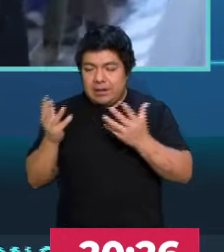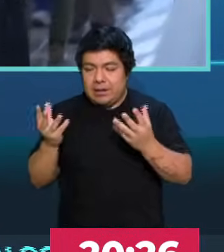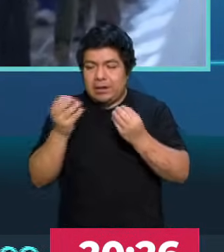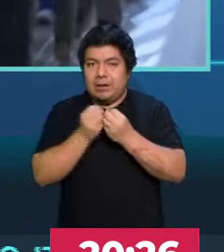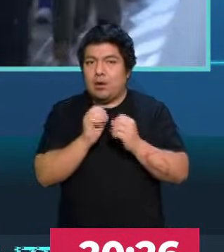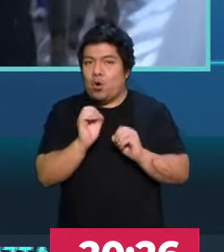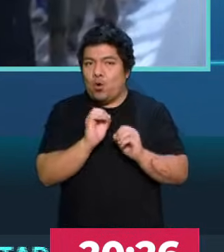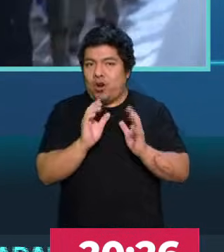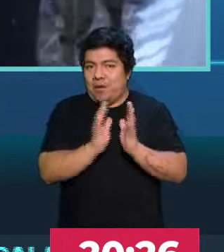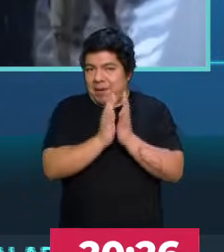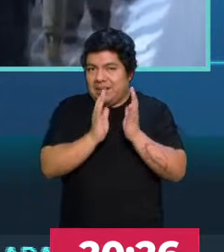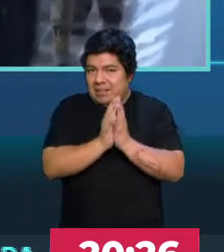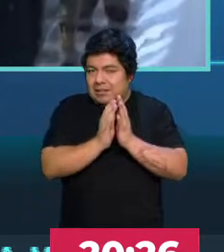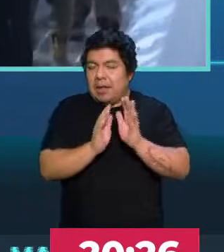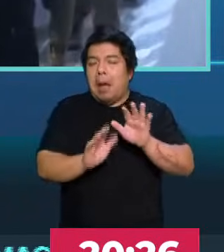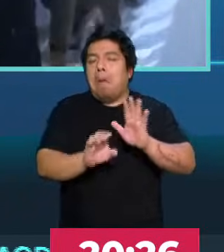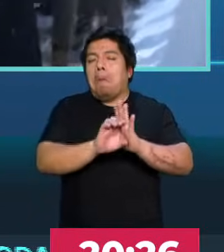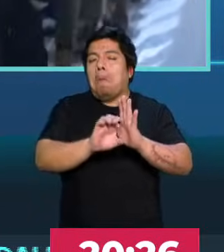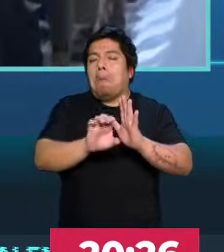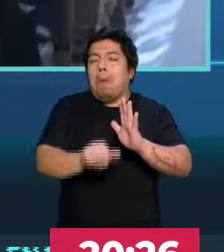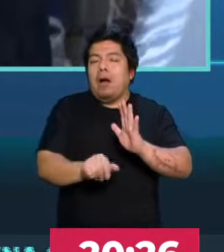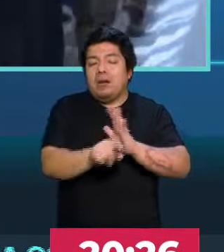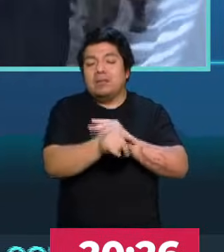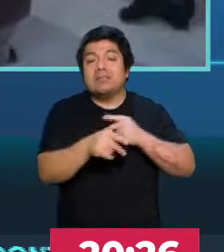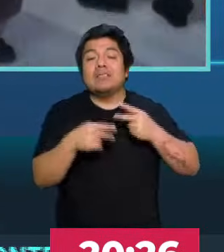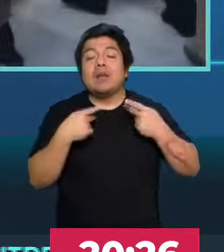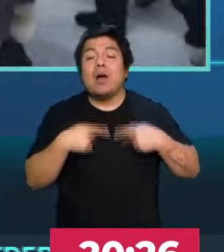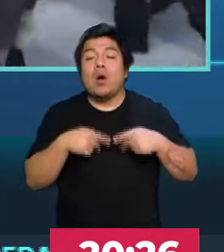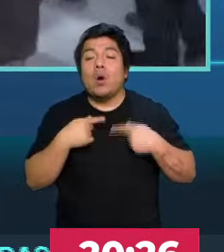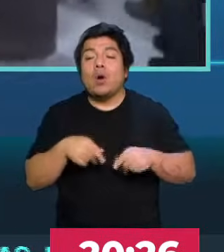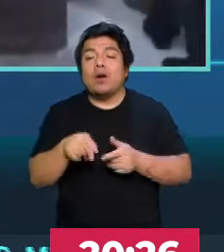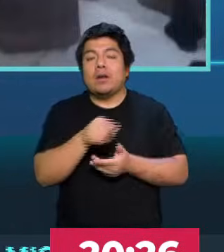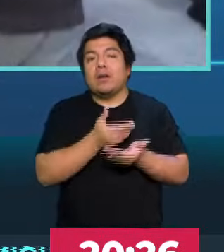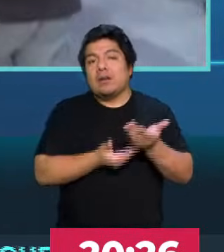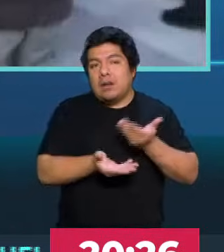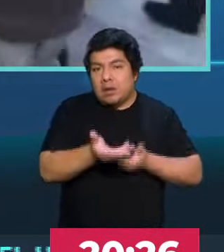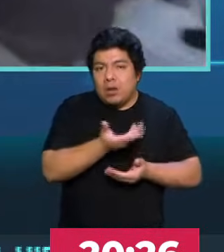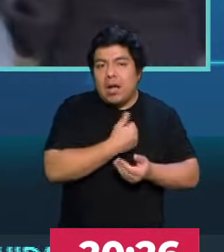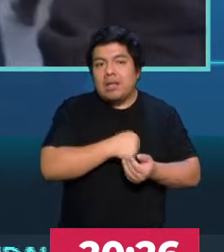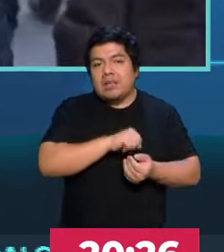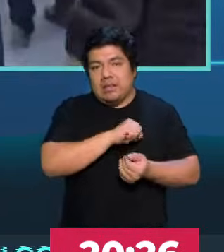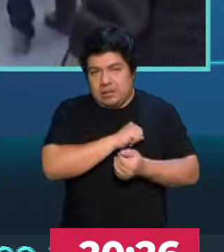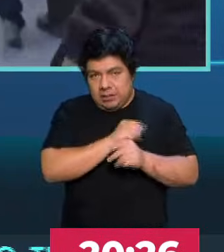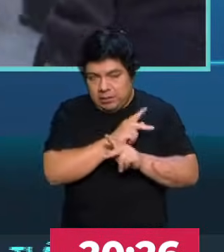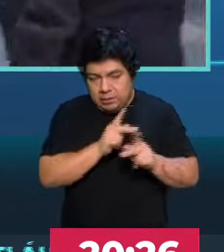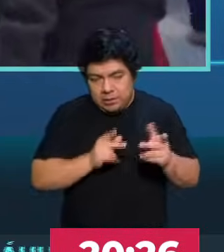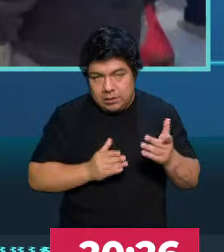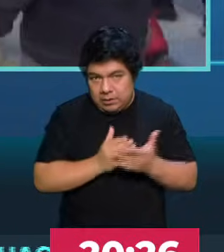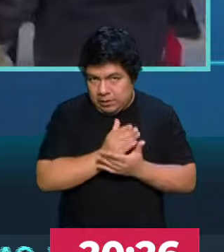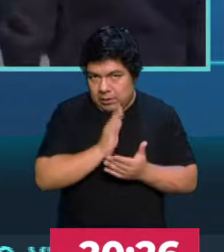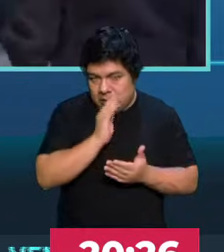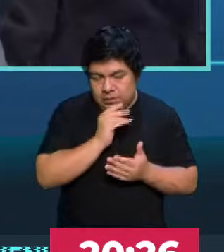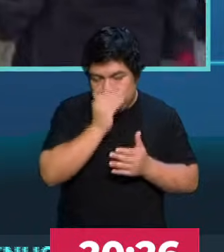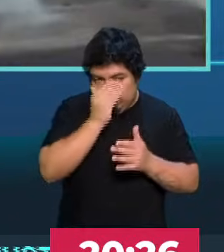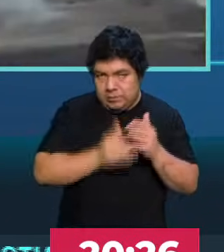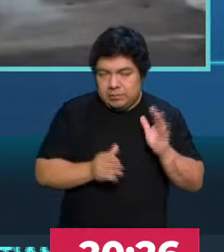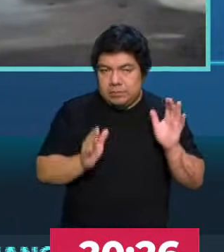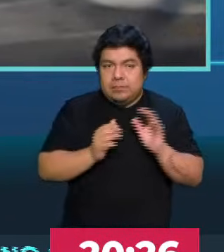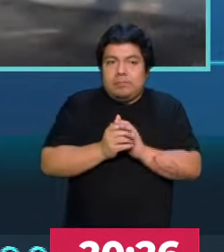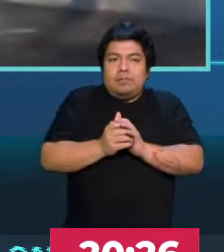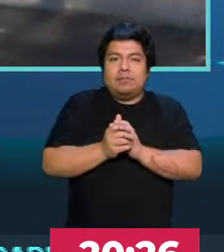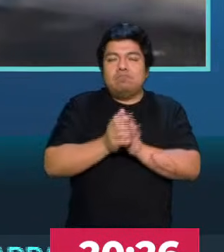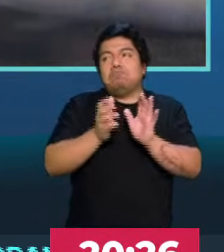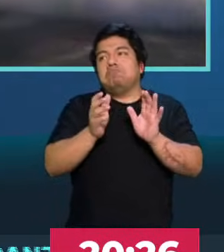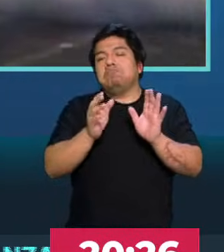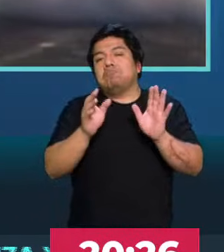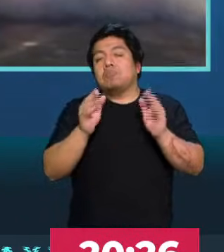redadas o, por ejemplo, cuando se impide a la gente tener acceso a servicios de salud público. Es como una